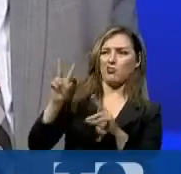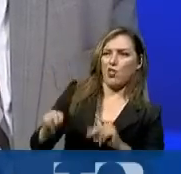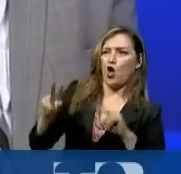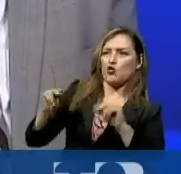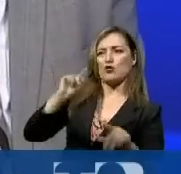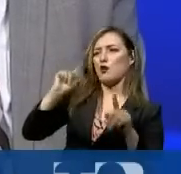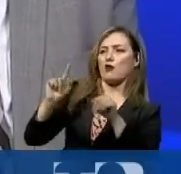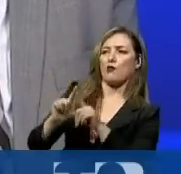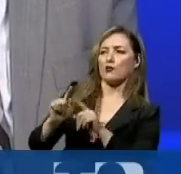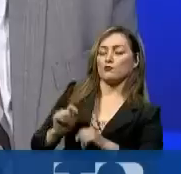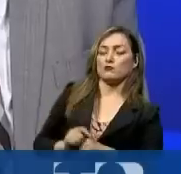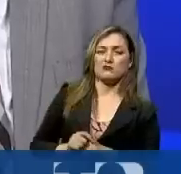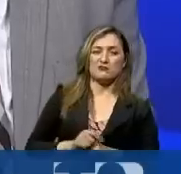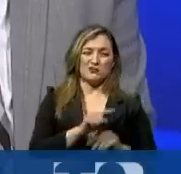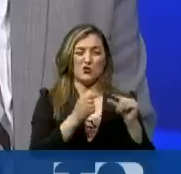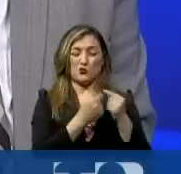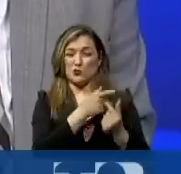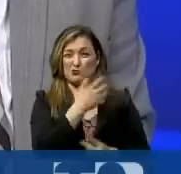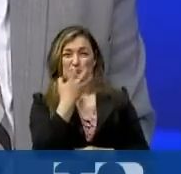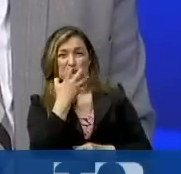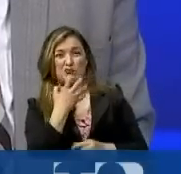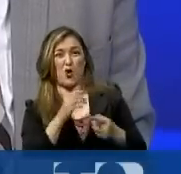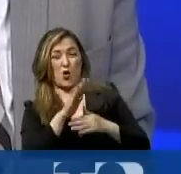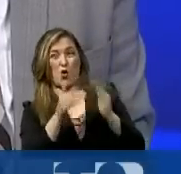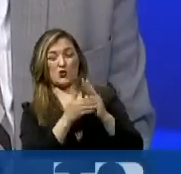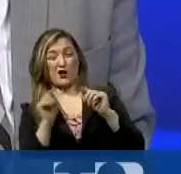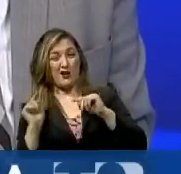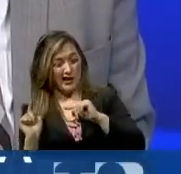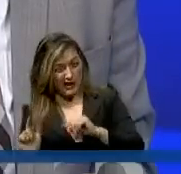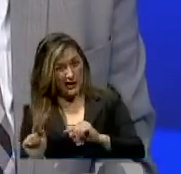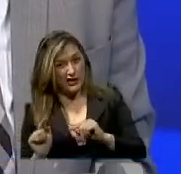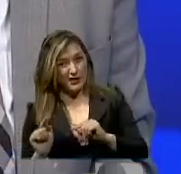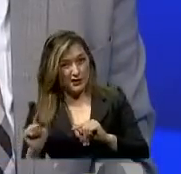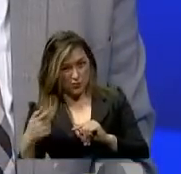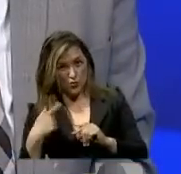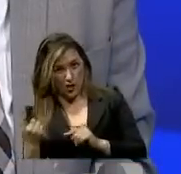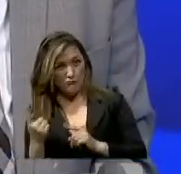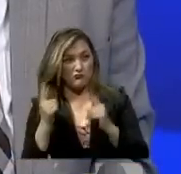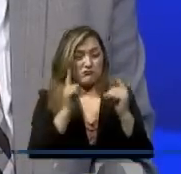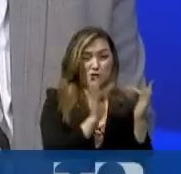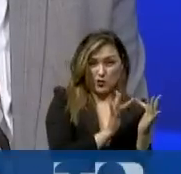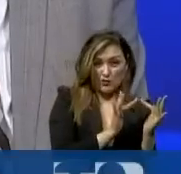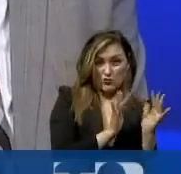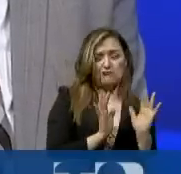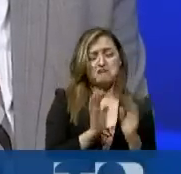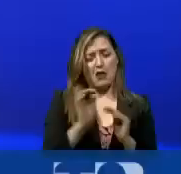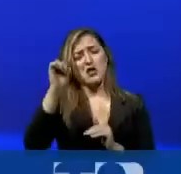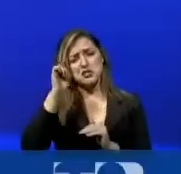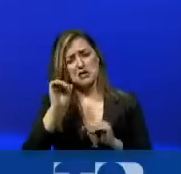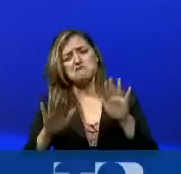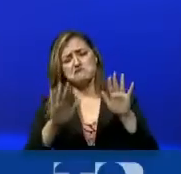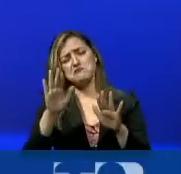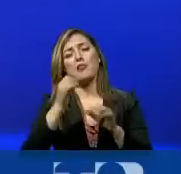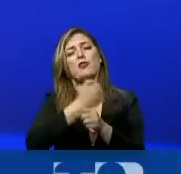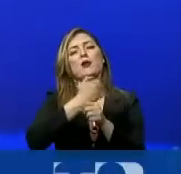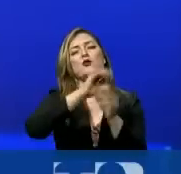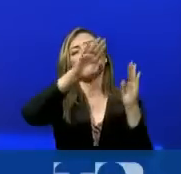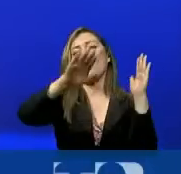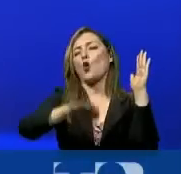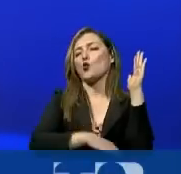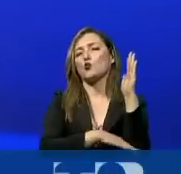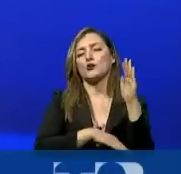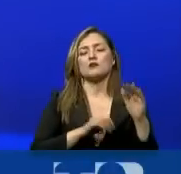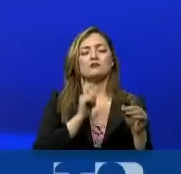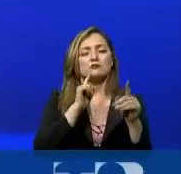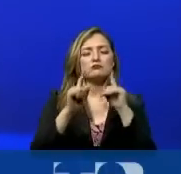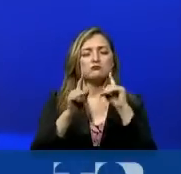un acercamiento también con ellos? De manera informal hemos dialogado el día de ayer, hemos estado trabajando todo el día. Y aspiramos a